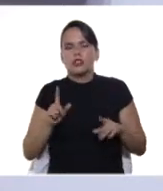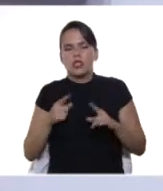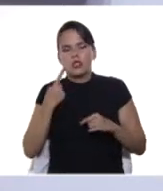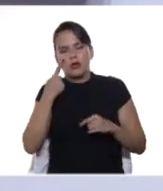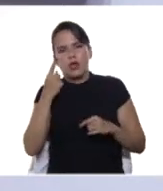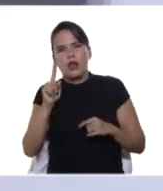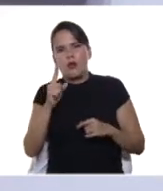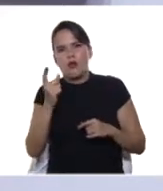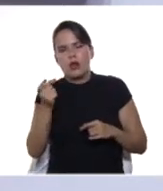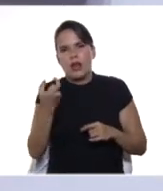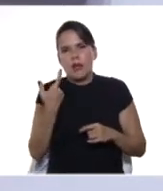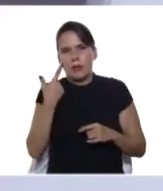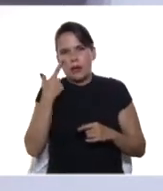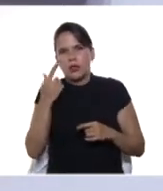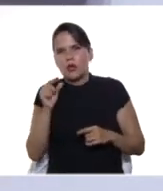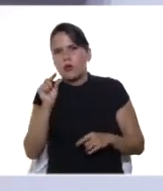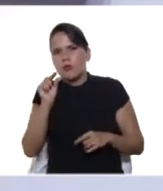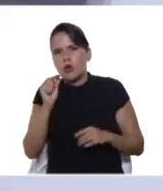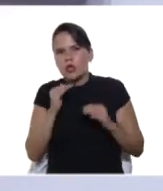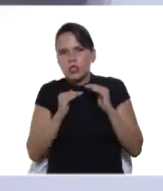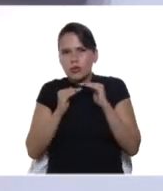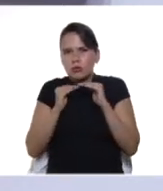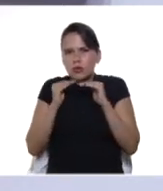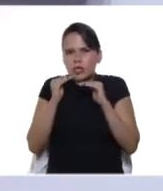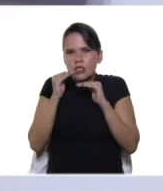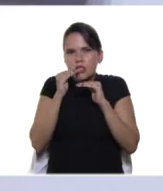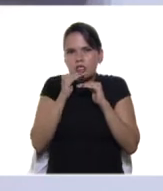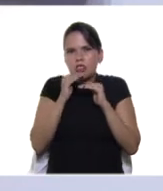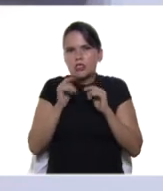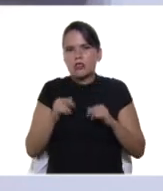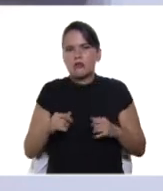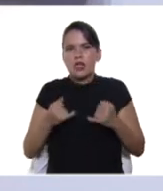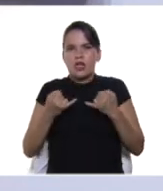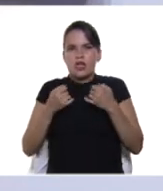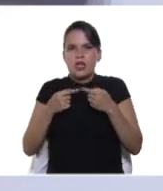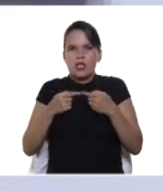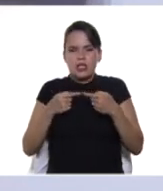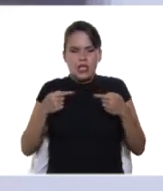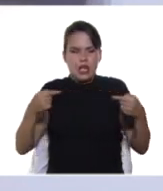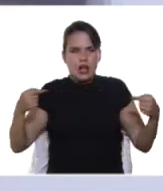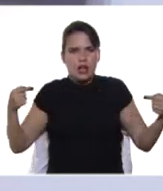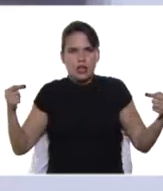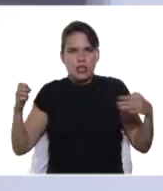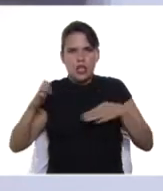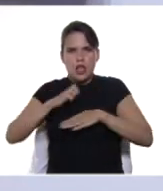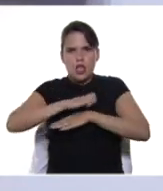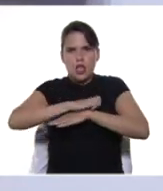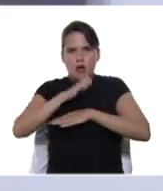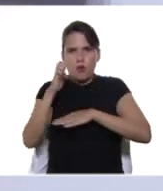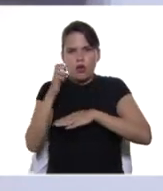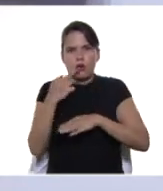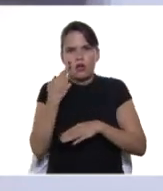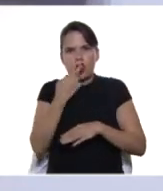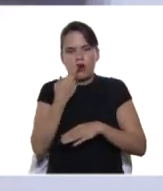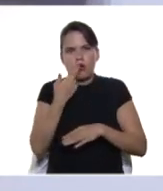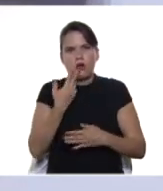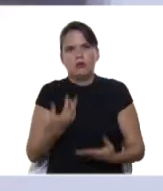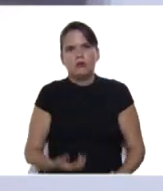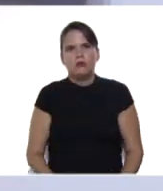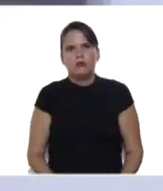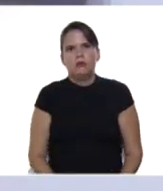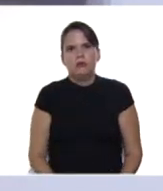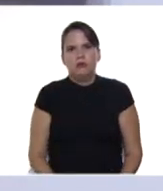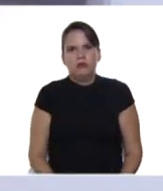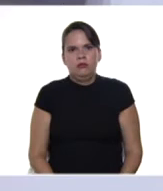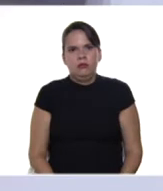ver que está un poquito por encima de la línea del Ecuador, que es la roja en este caso.